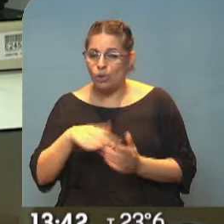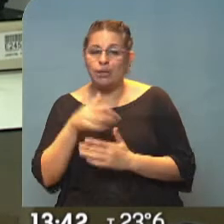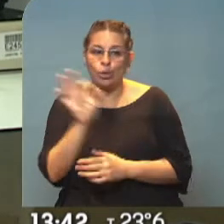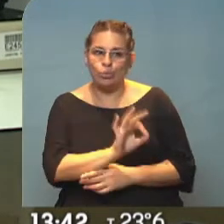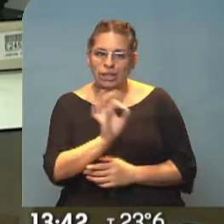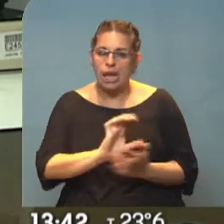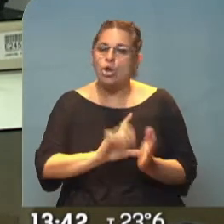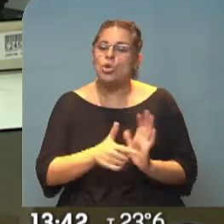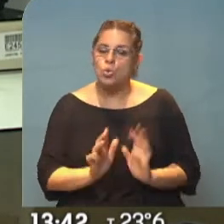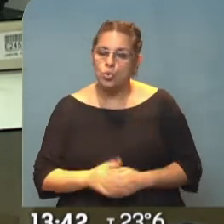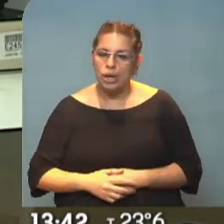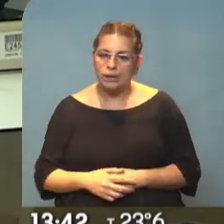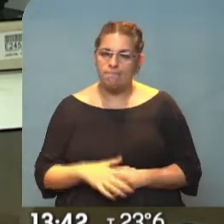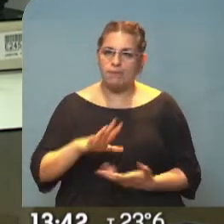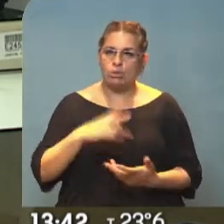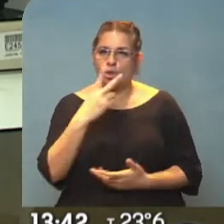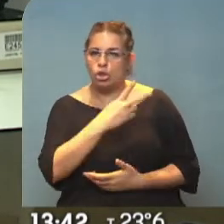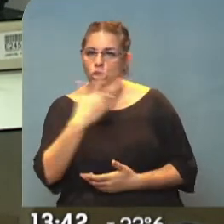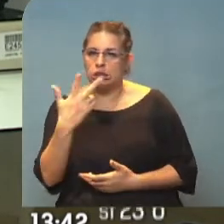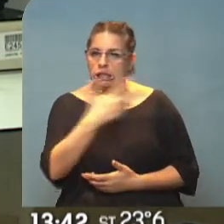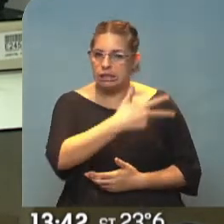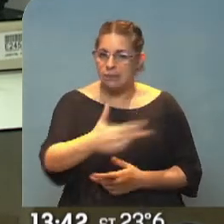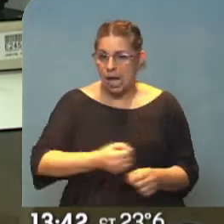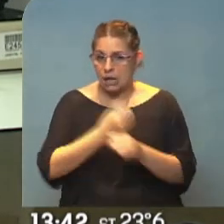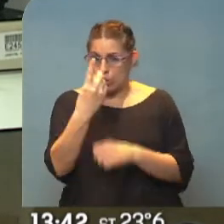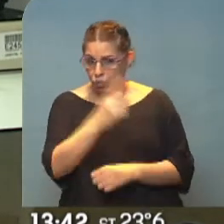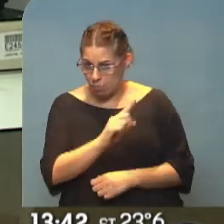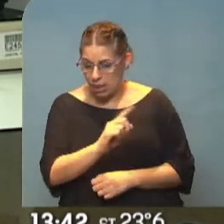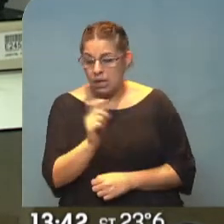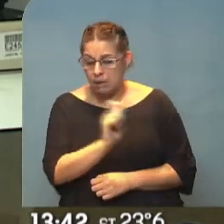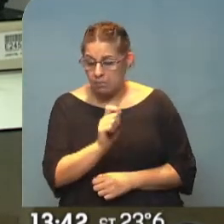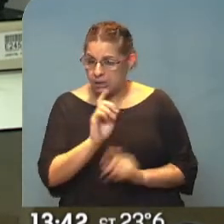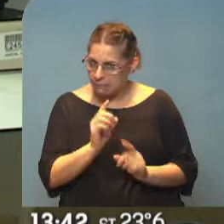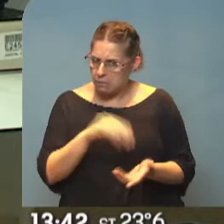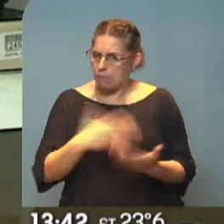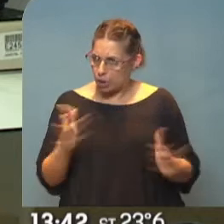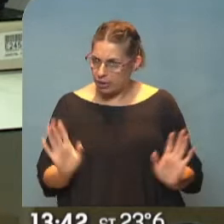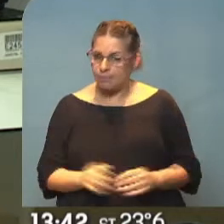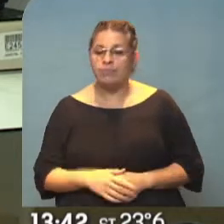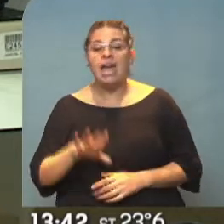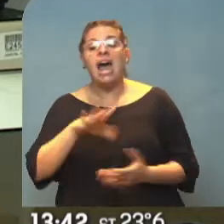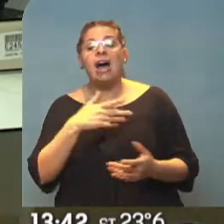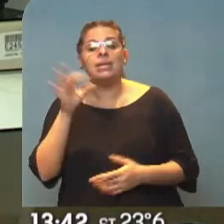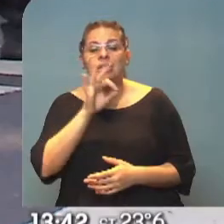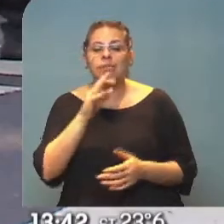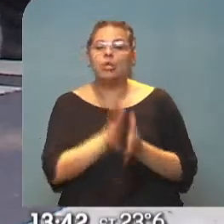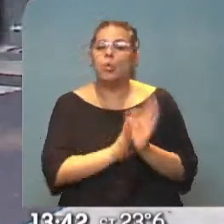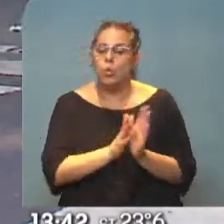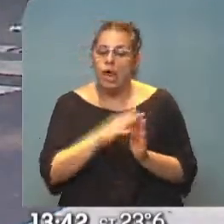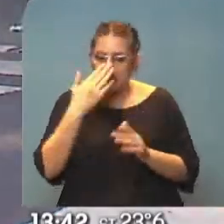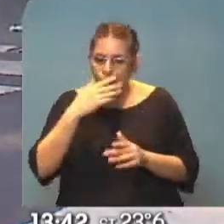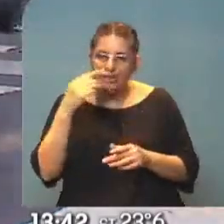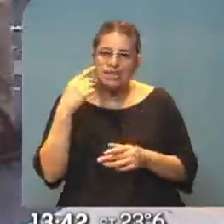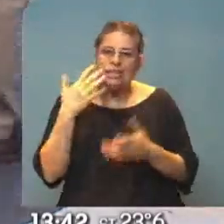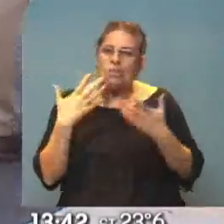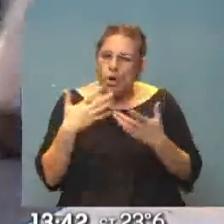durar entre 2, 3 semanas hasta 1 mes y a veces más. A veces se cura el virus y siguen los síntomas